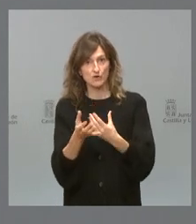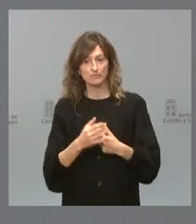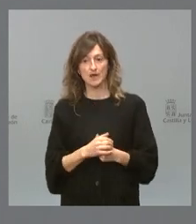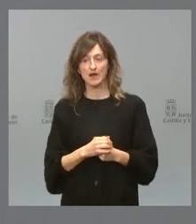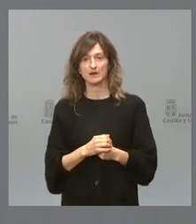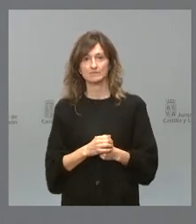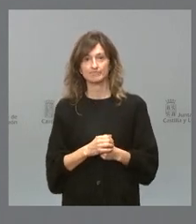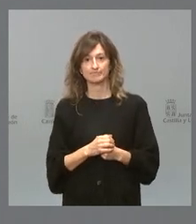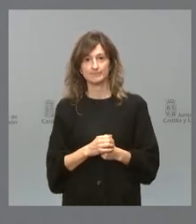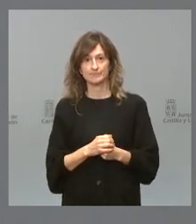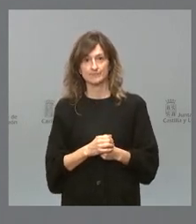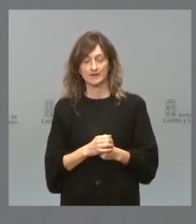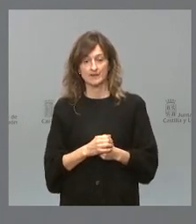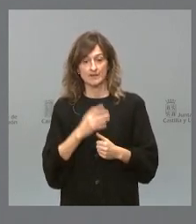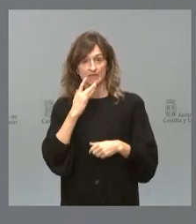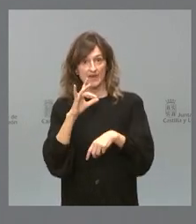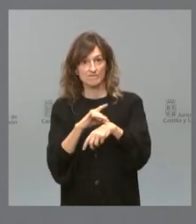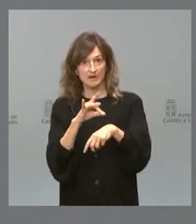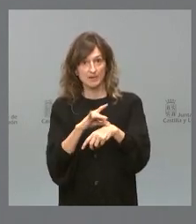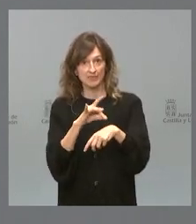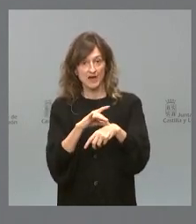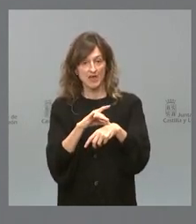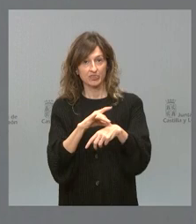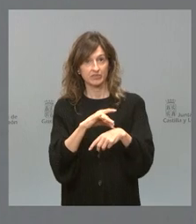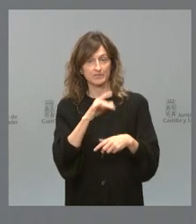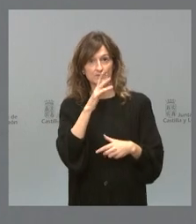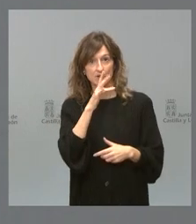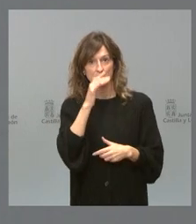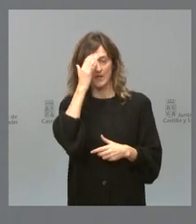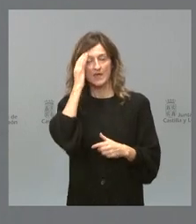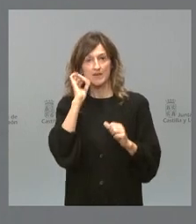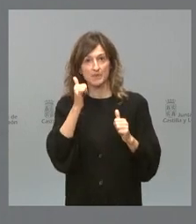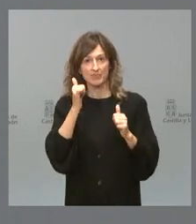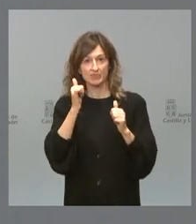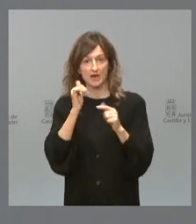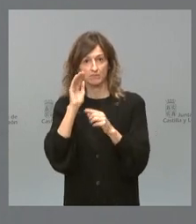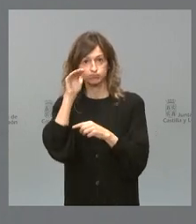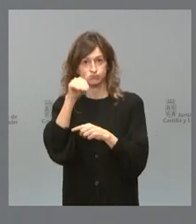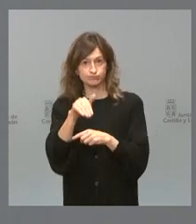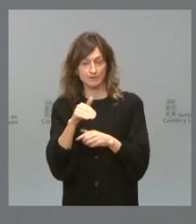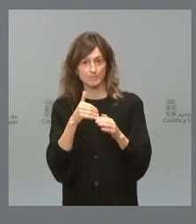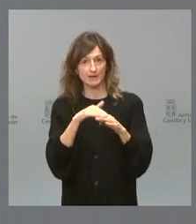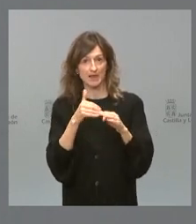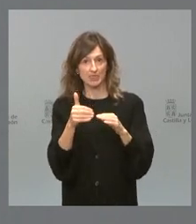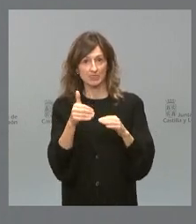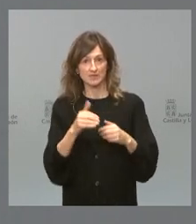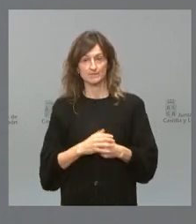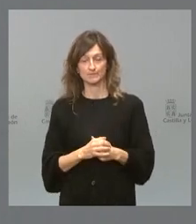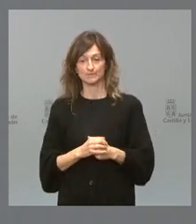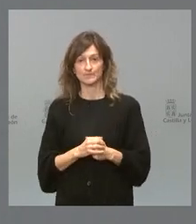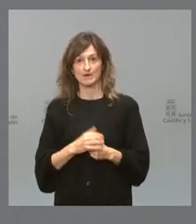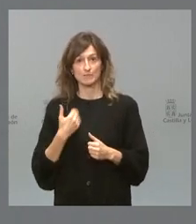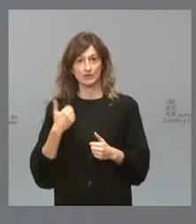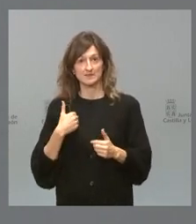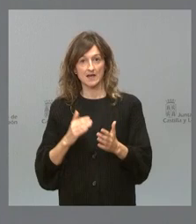que la prevalencia de la enfermedad presumiblemente empiece a reducirse en el futuro inmediato una vez que ya hemos